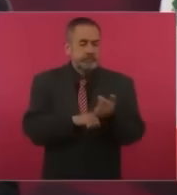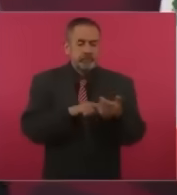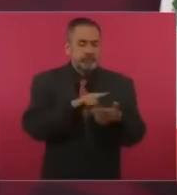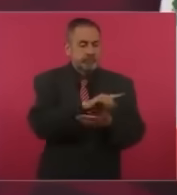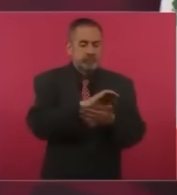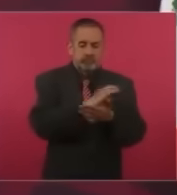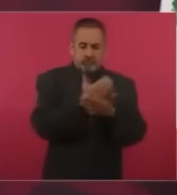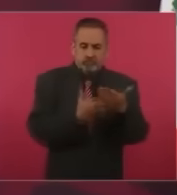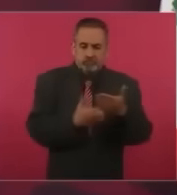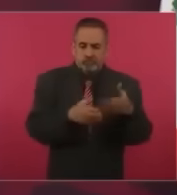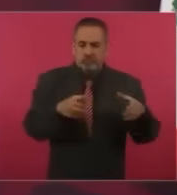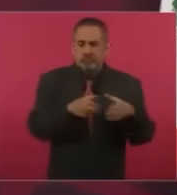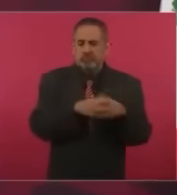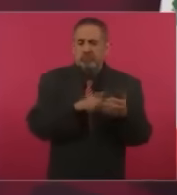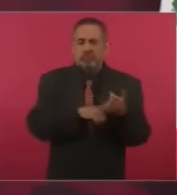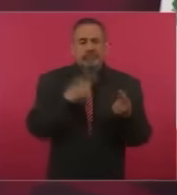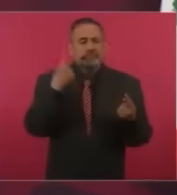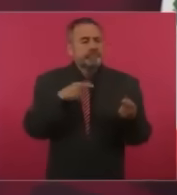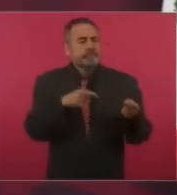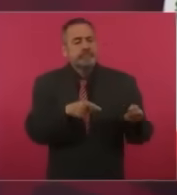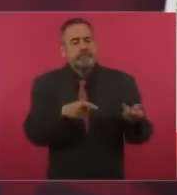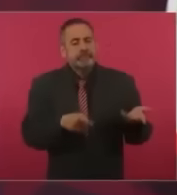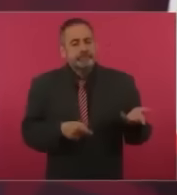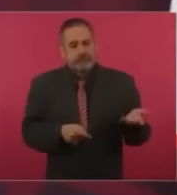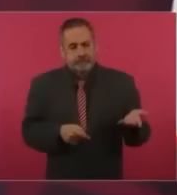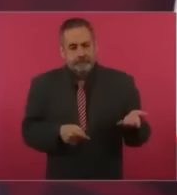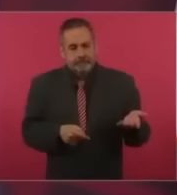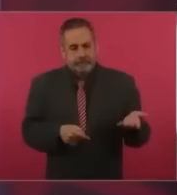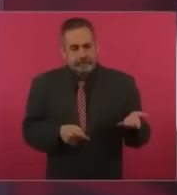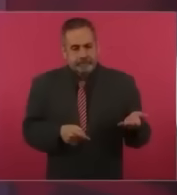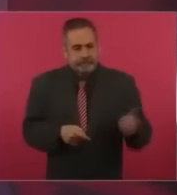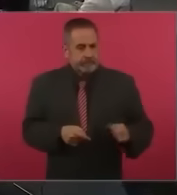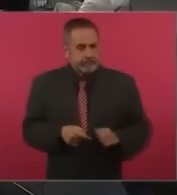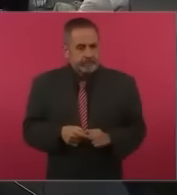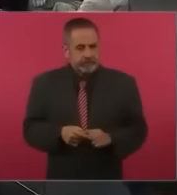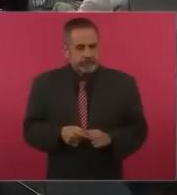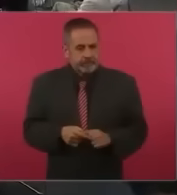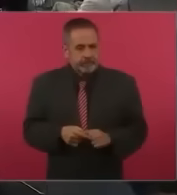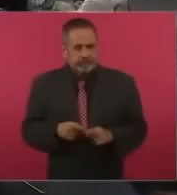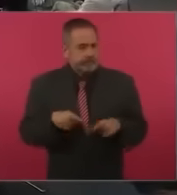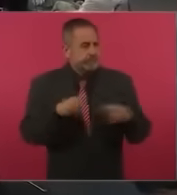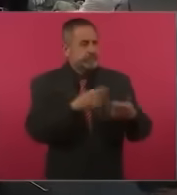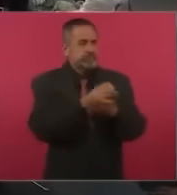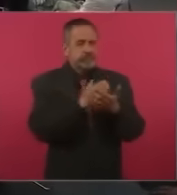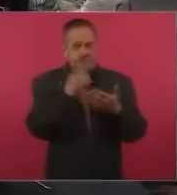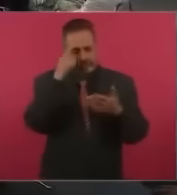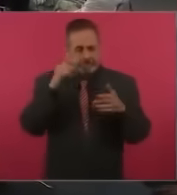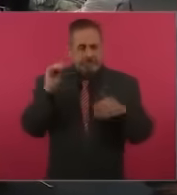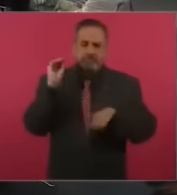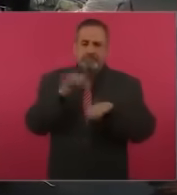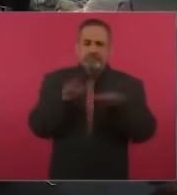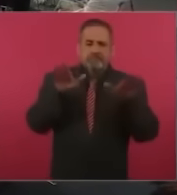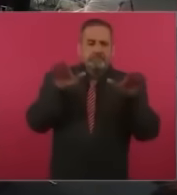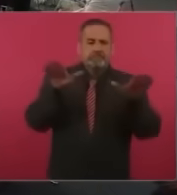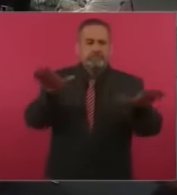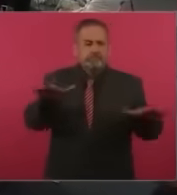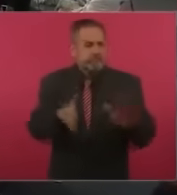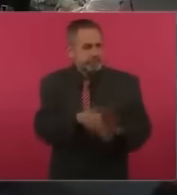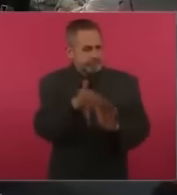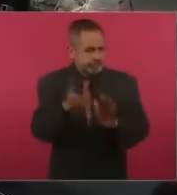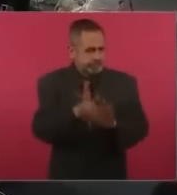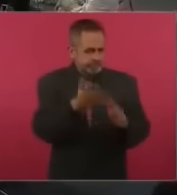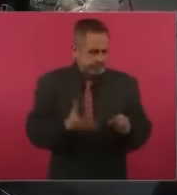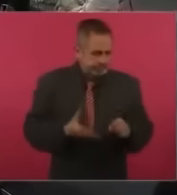políticas asistenciales habría que entender que el priismo de Tabasco carrido canaval incluido en el que López